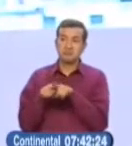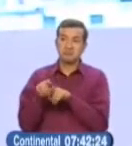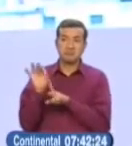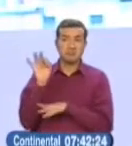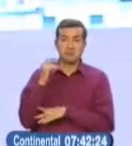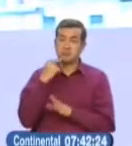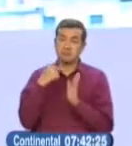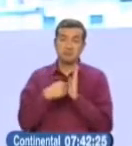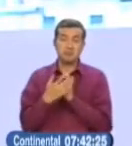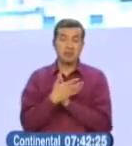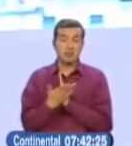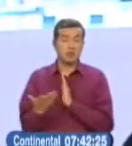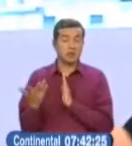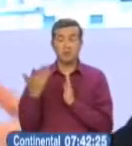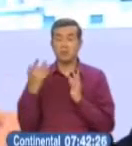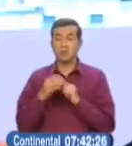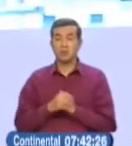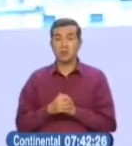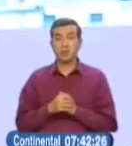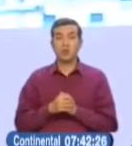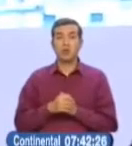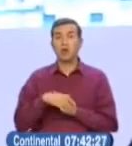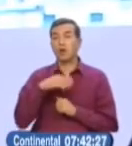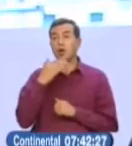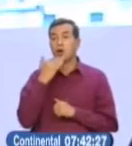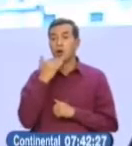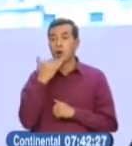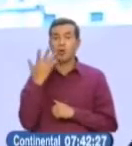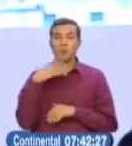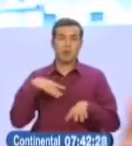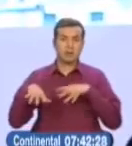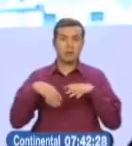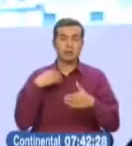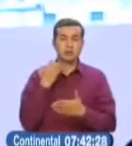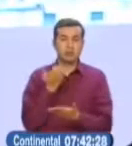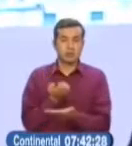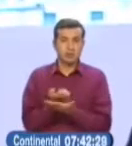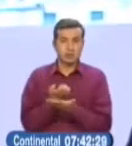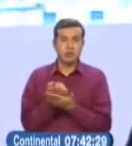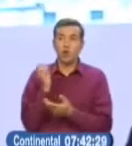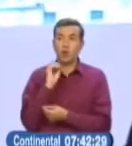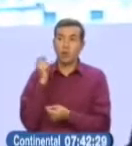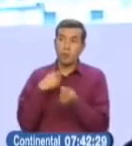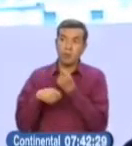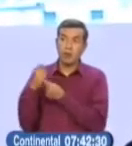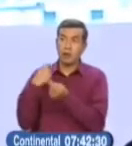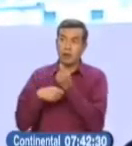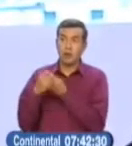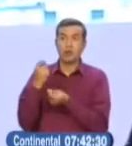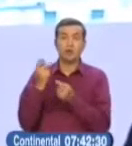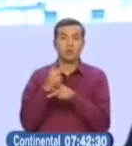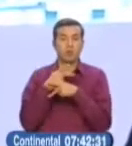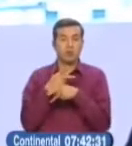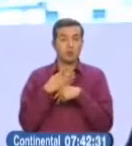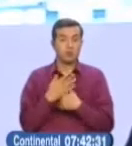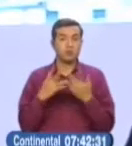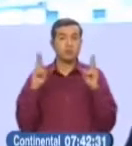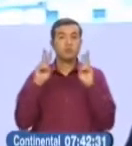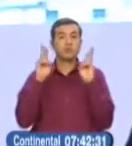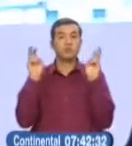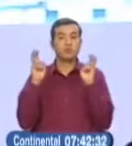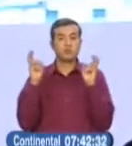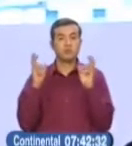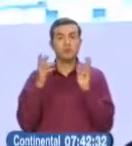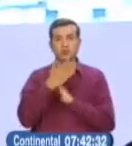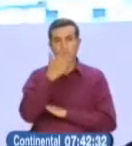es decir, reducción de costos para quienes quieren emprender en actividades económicas o exportar. Inversión productiva que está relacionada con